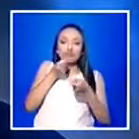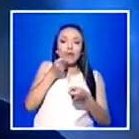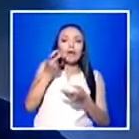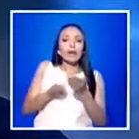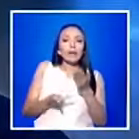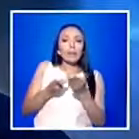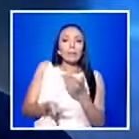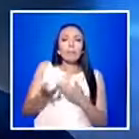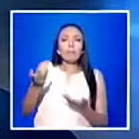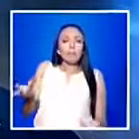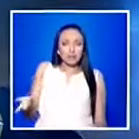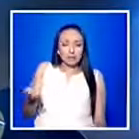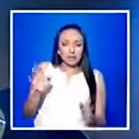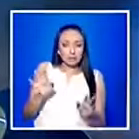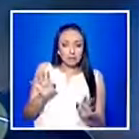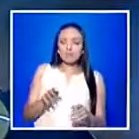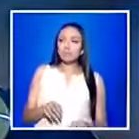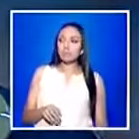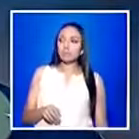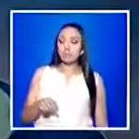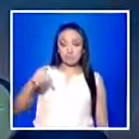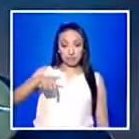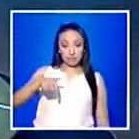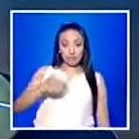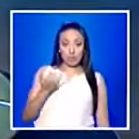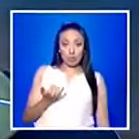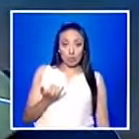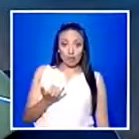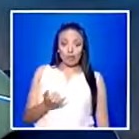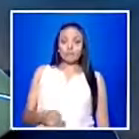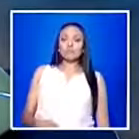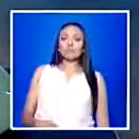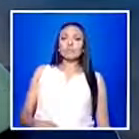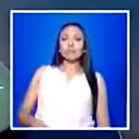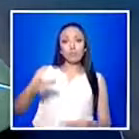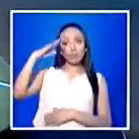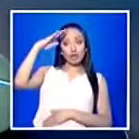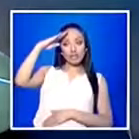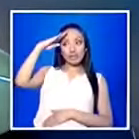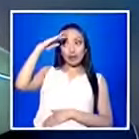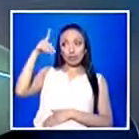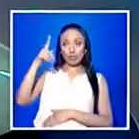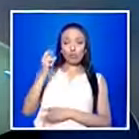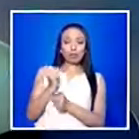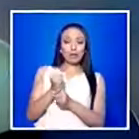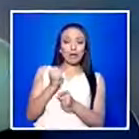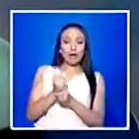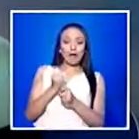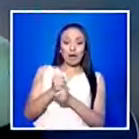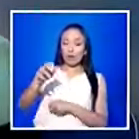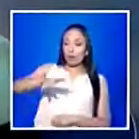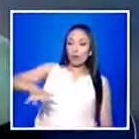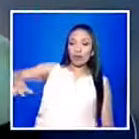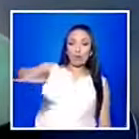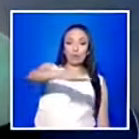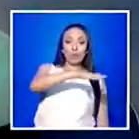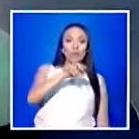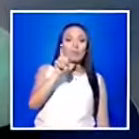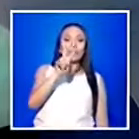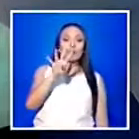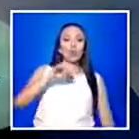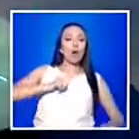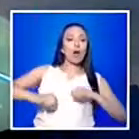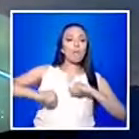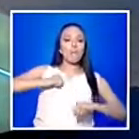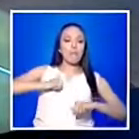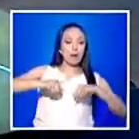lo que sucede de primera mano. Por eso, en estos momentos, la policía ejecuta un operativo de seguridad en el bulevar de la 24 de mayo en el